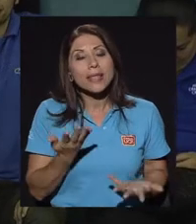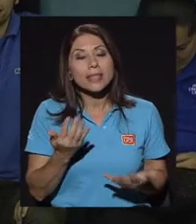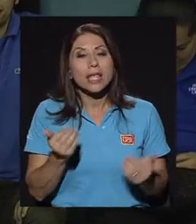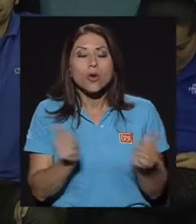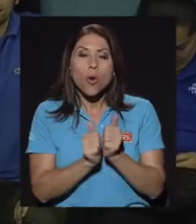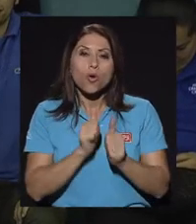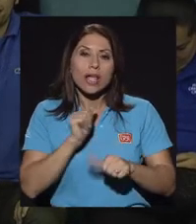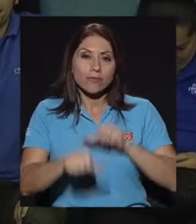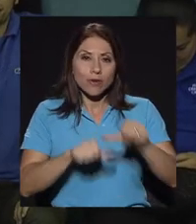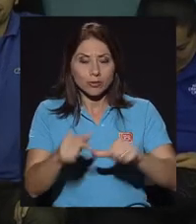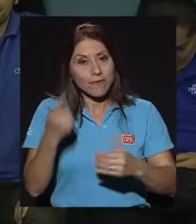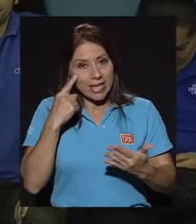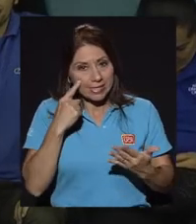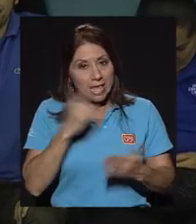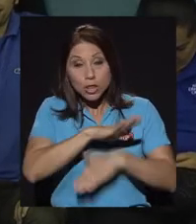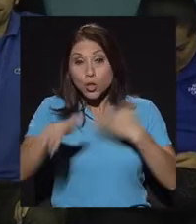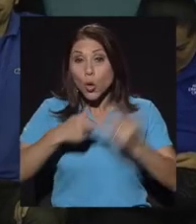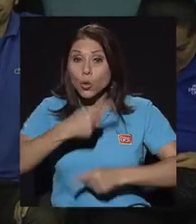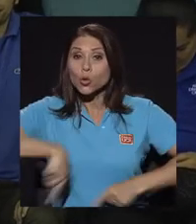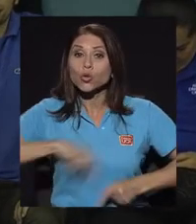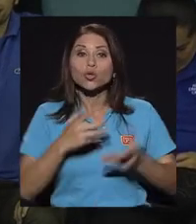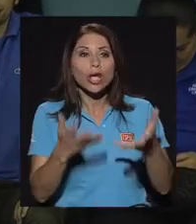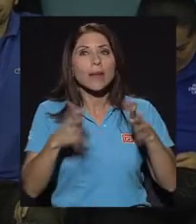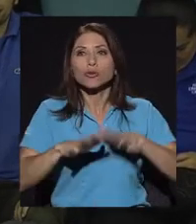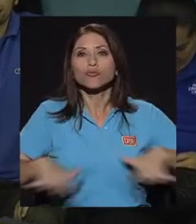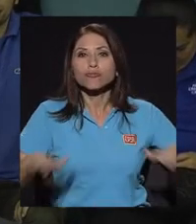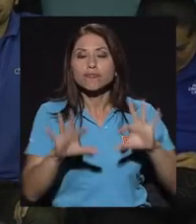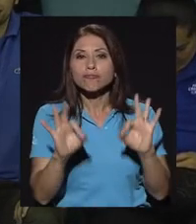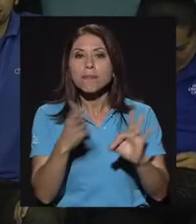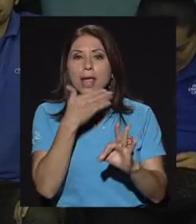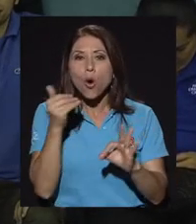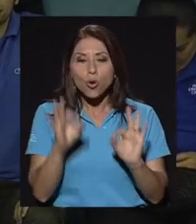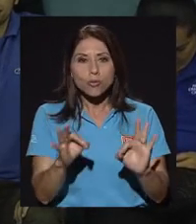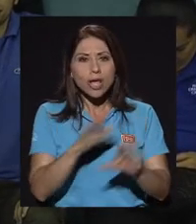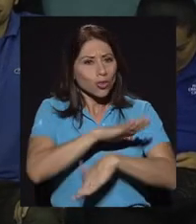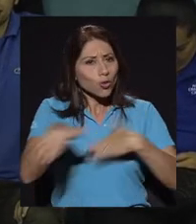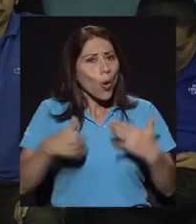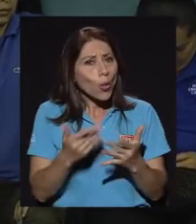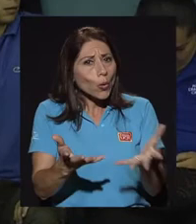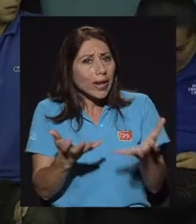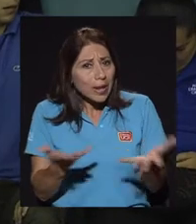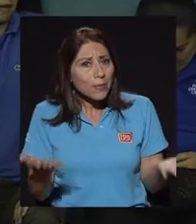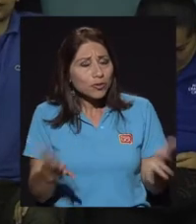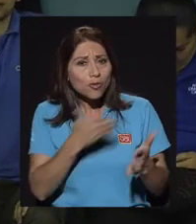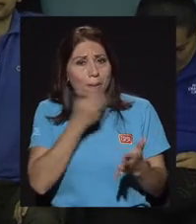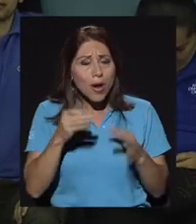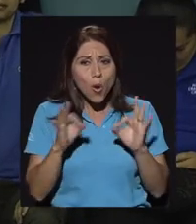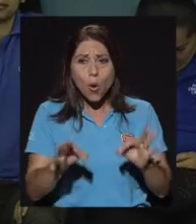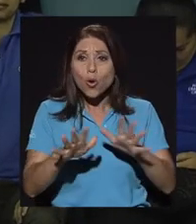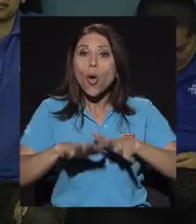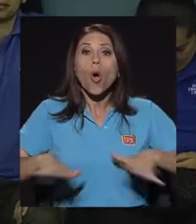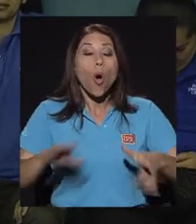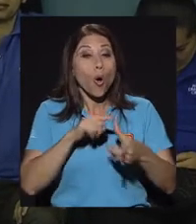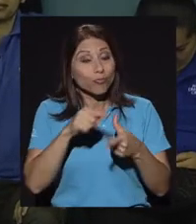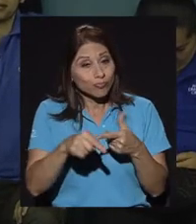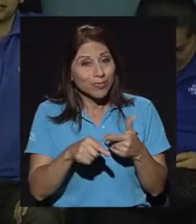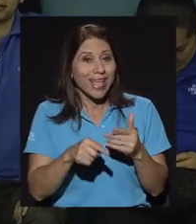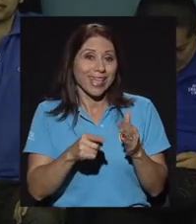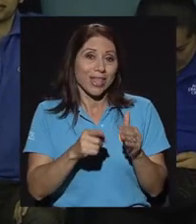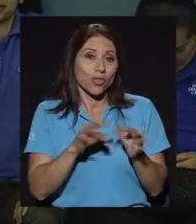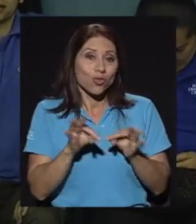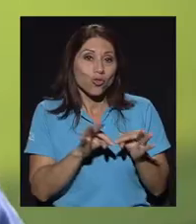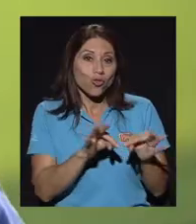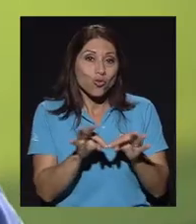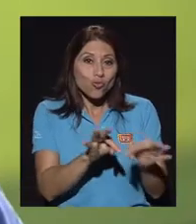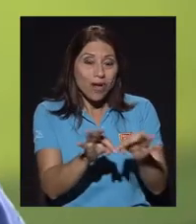aportando nuestro esfuerzo. Fíjense, todos queremos un cantón mejor, todos definitivamente queremos un cantón mejor o una subregión Turrialba Jiménez